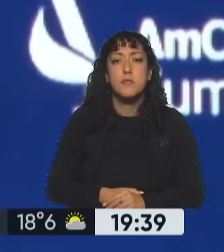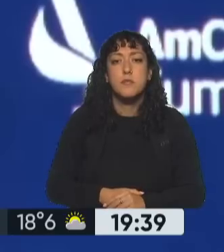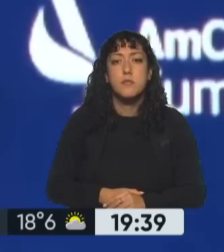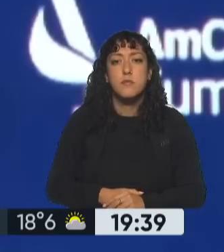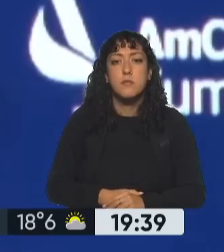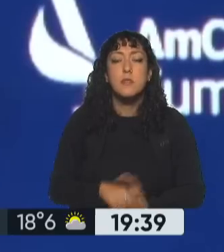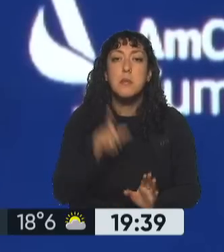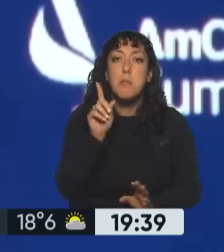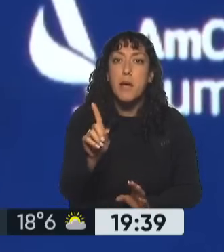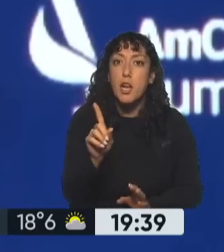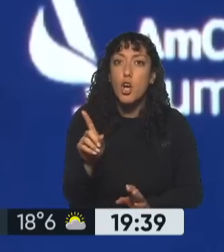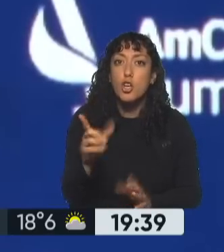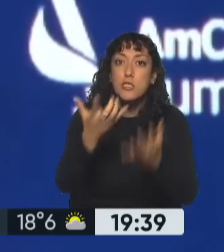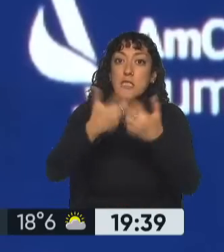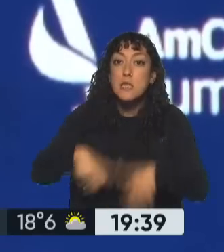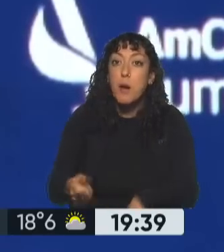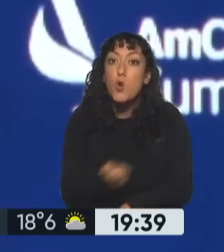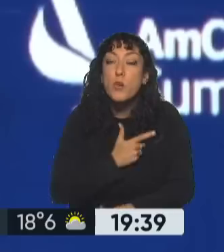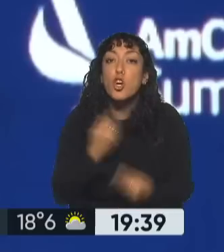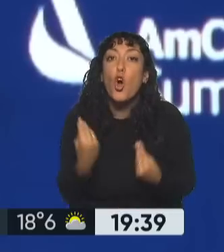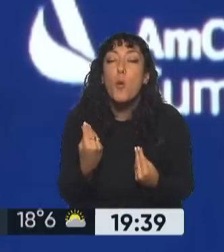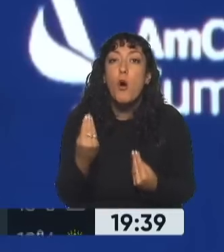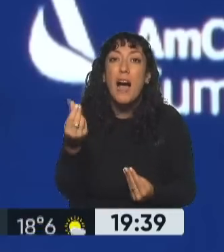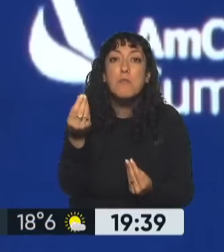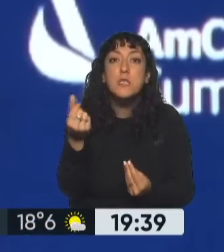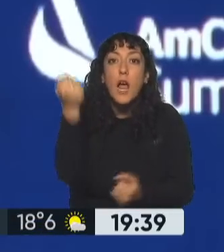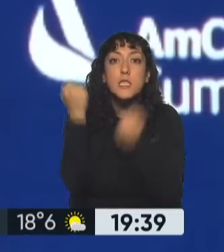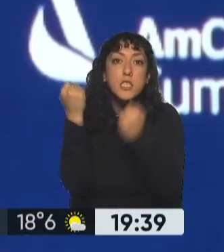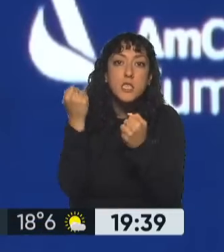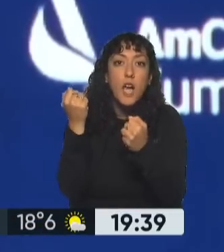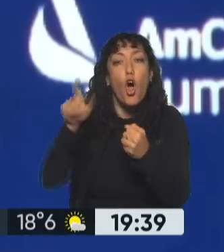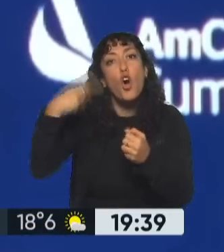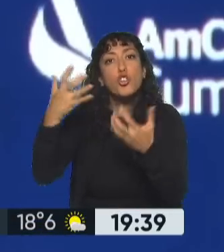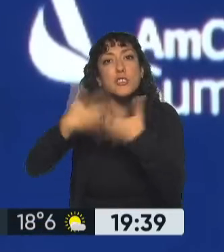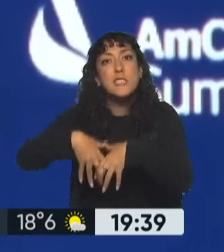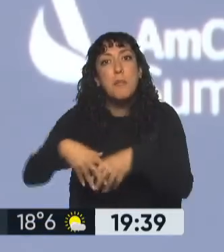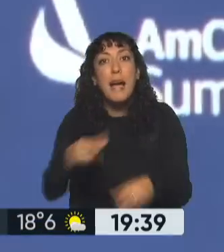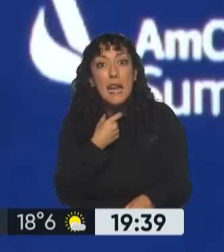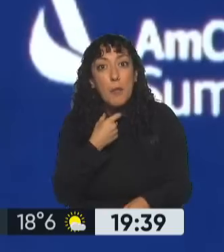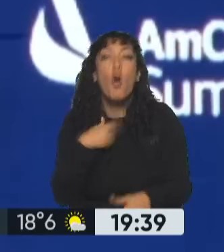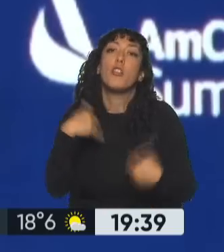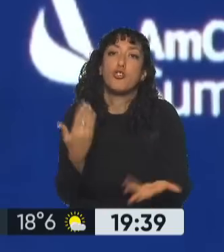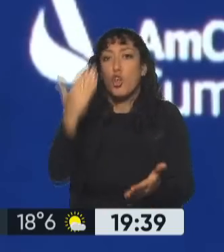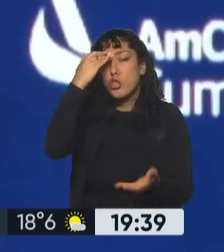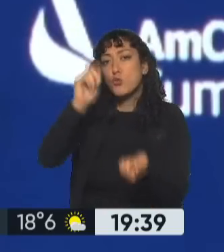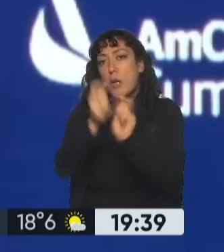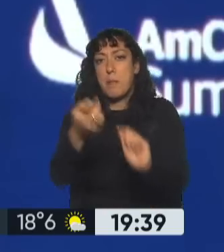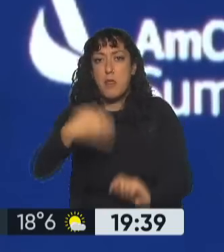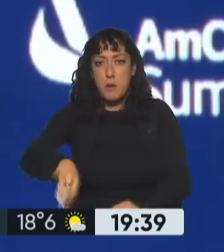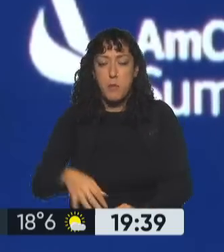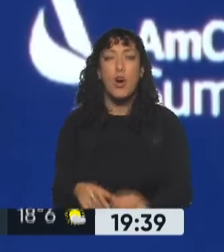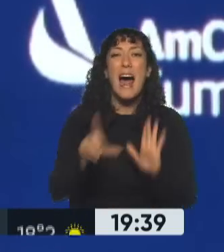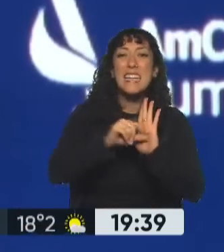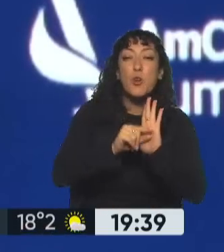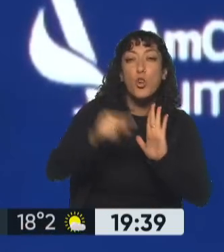que retengamos que nuestro sistema es el sistema capitalista y si se quiere otro sistema hay que reformar la Constitución. En el artículo